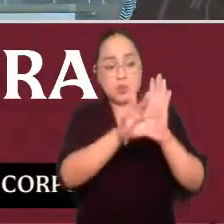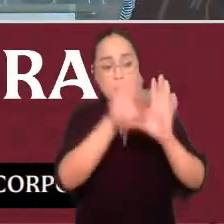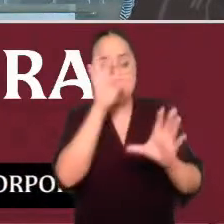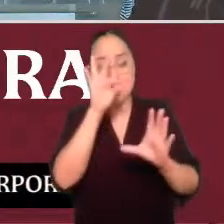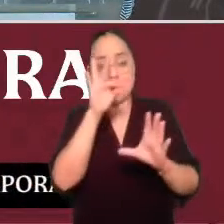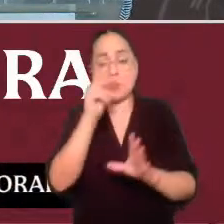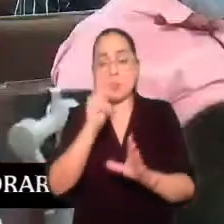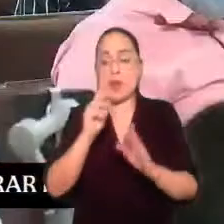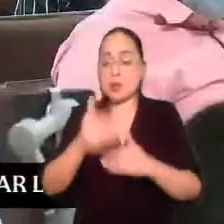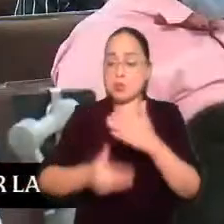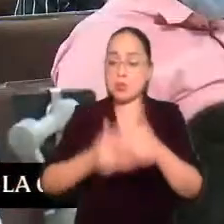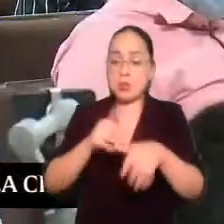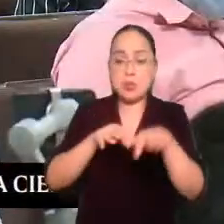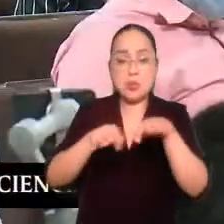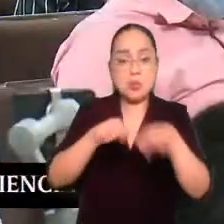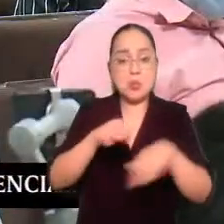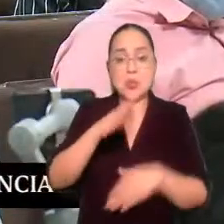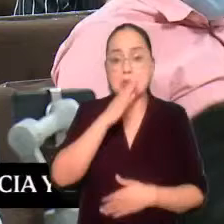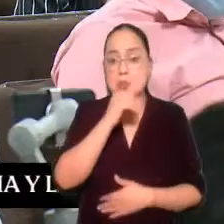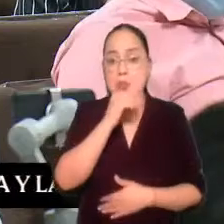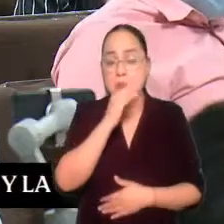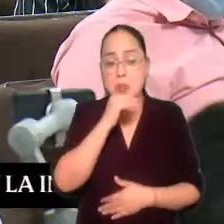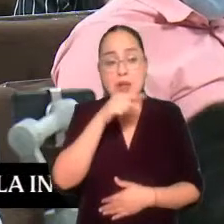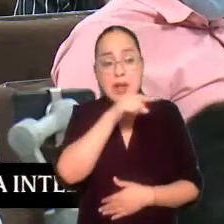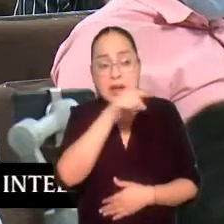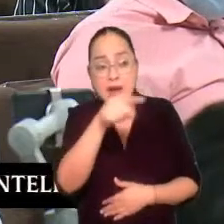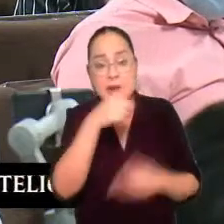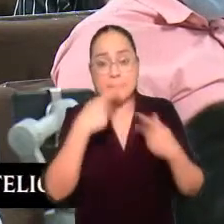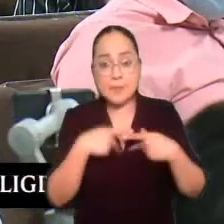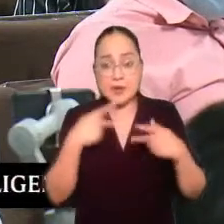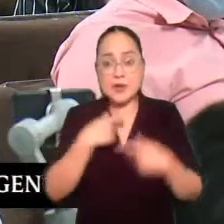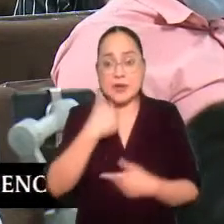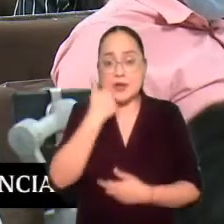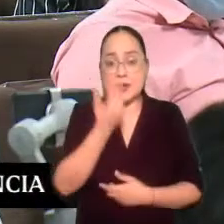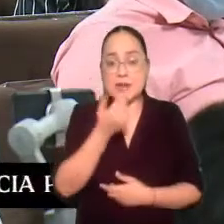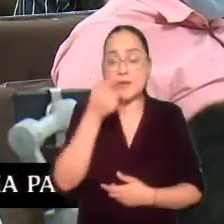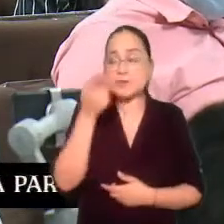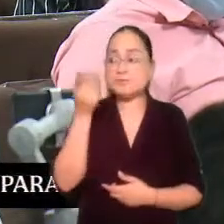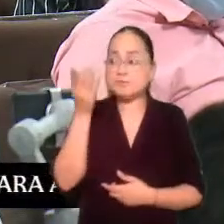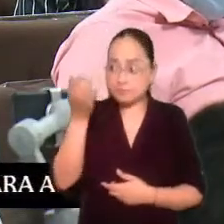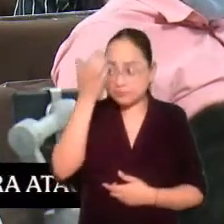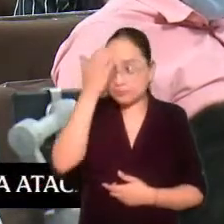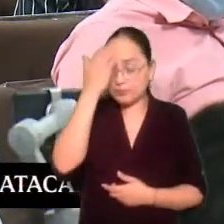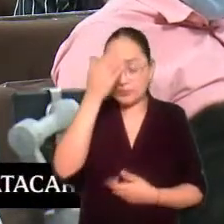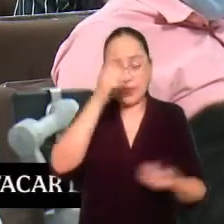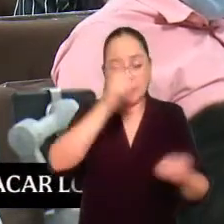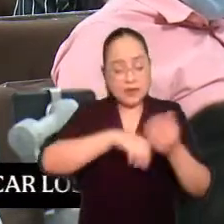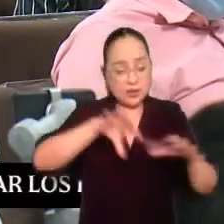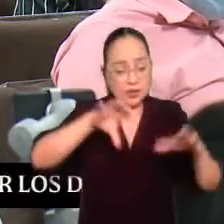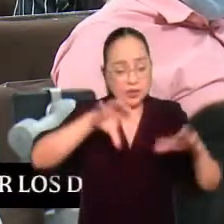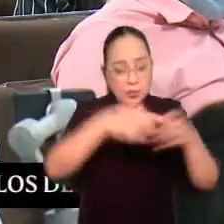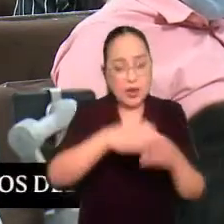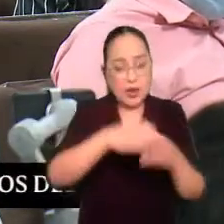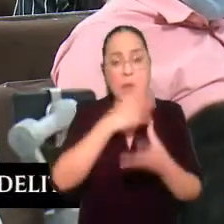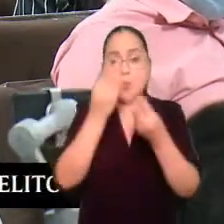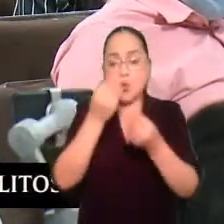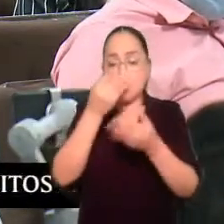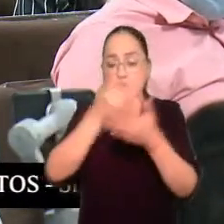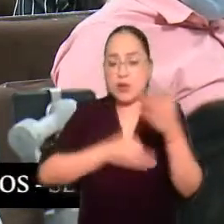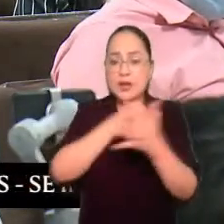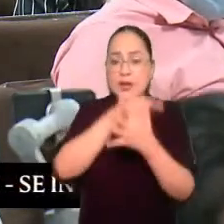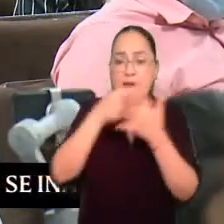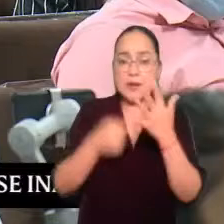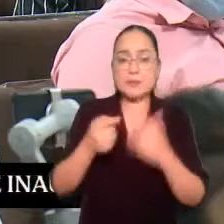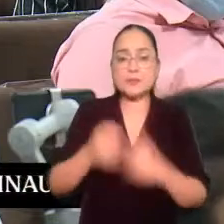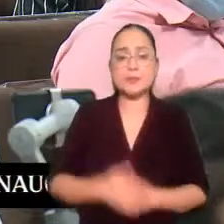pues, ellos quieren que usted sepa que sus comunidades pues también tienen muchas necesidades. Esto sería sobre